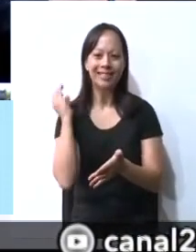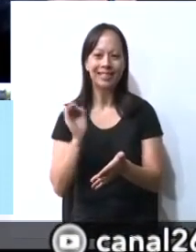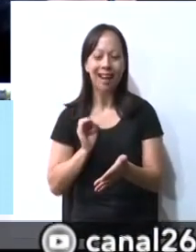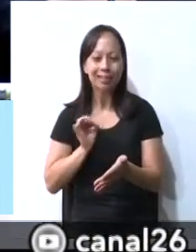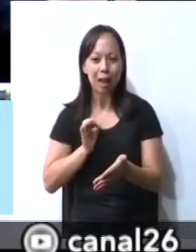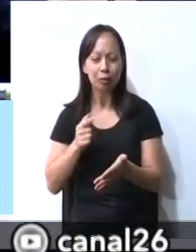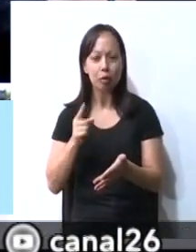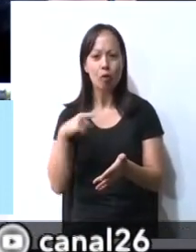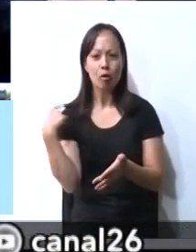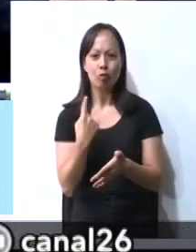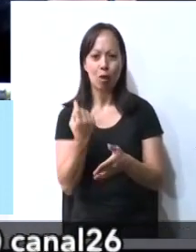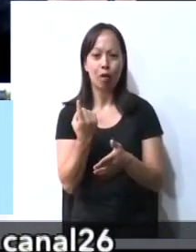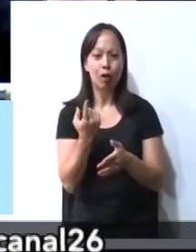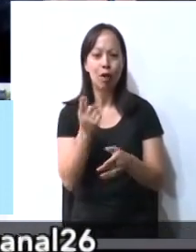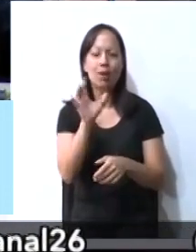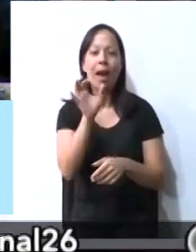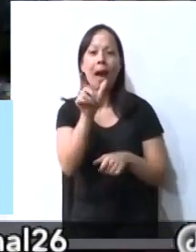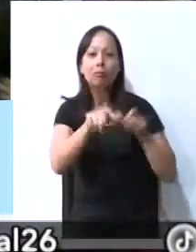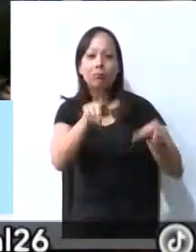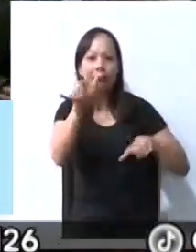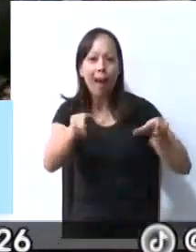gente.